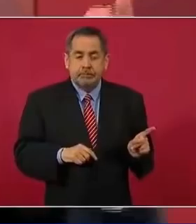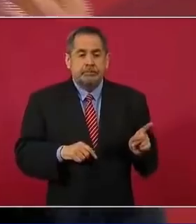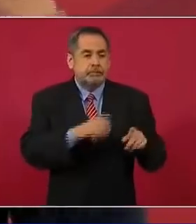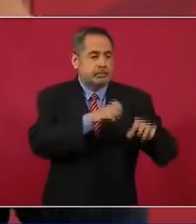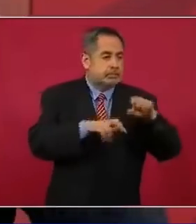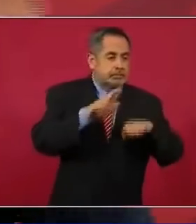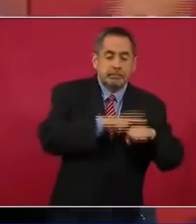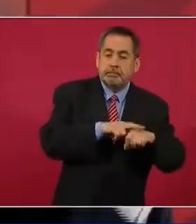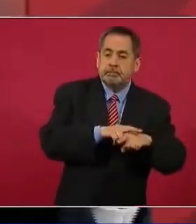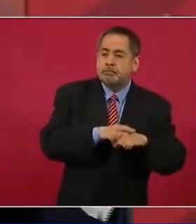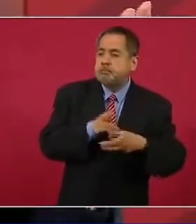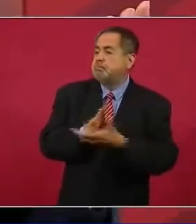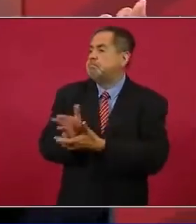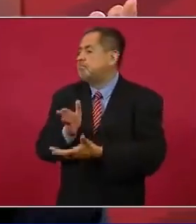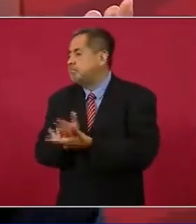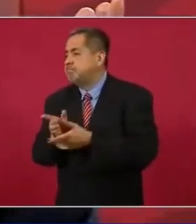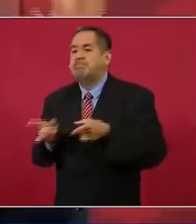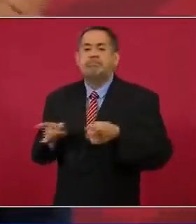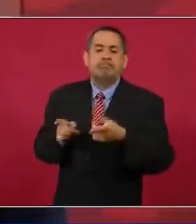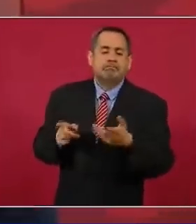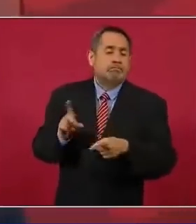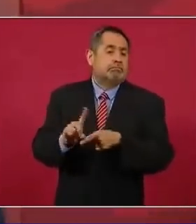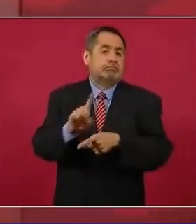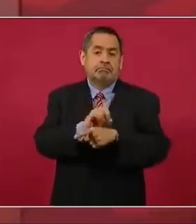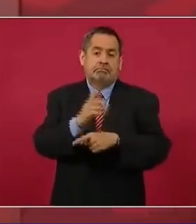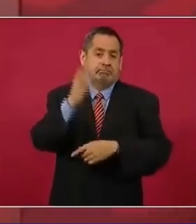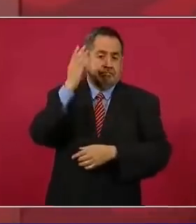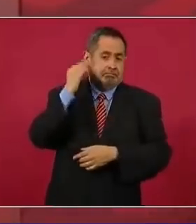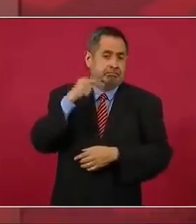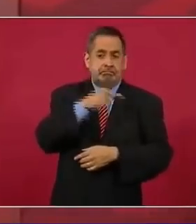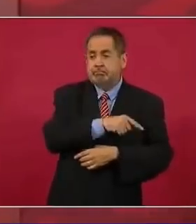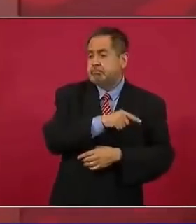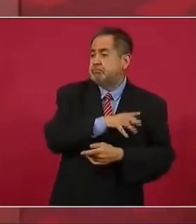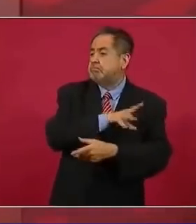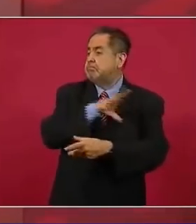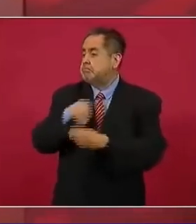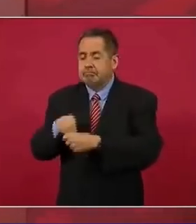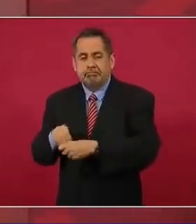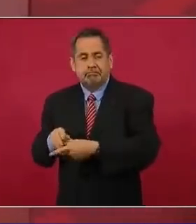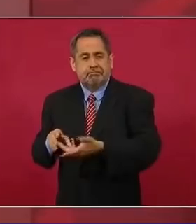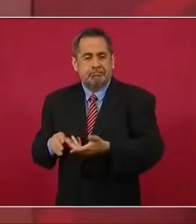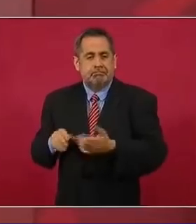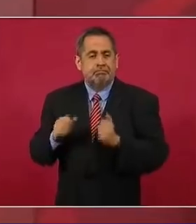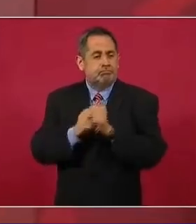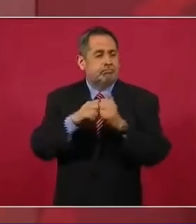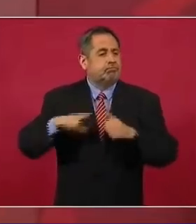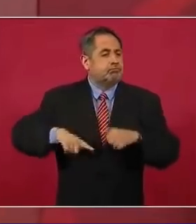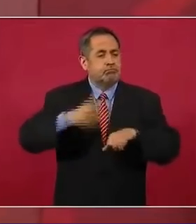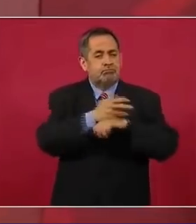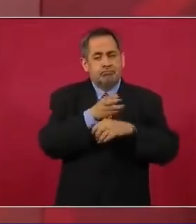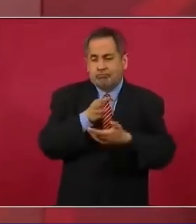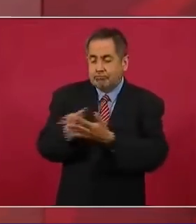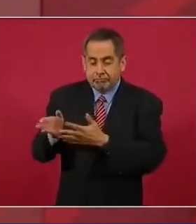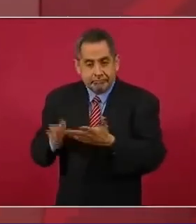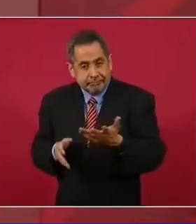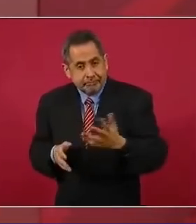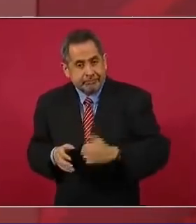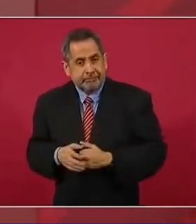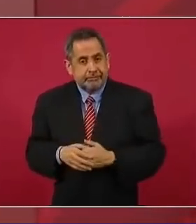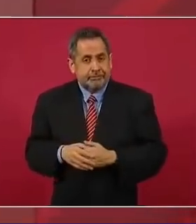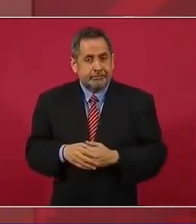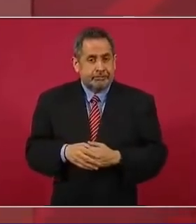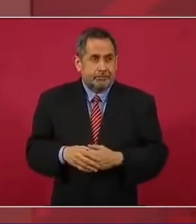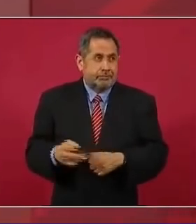pues desde entonces tenía una representación del gobierno estadounidense. Pero bueno,